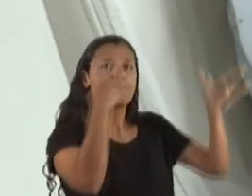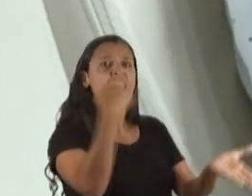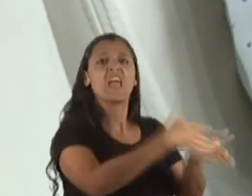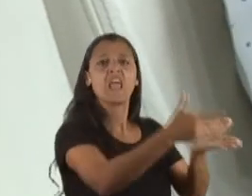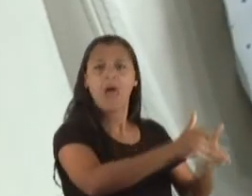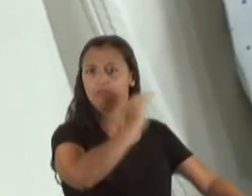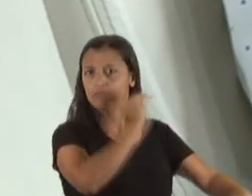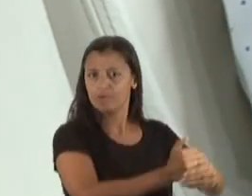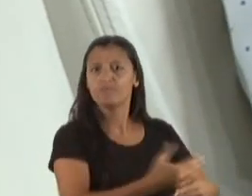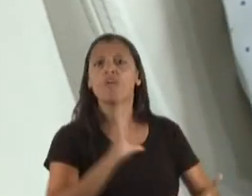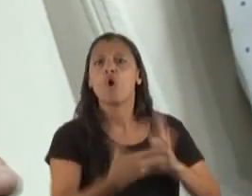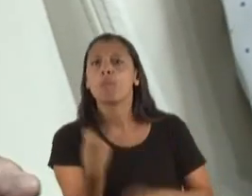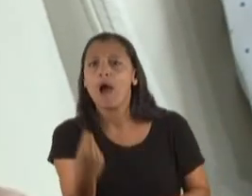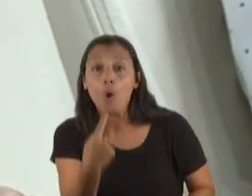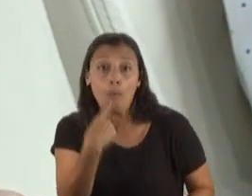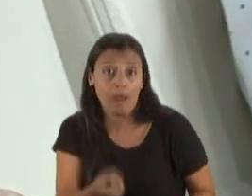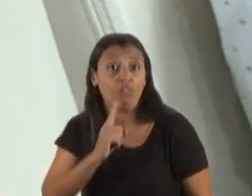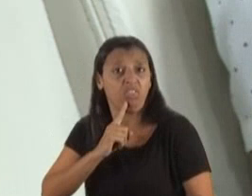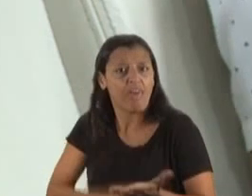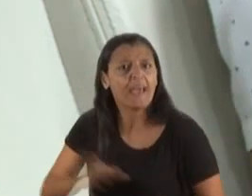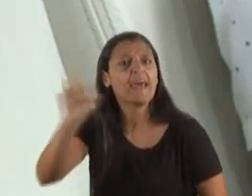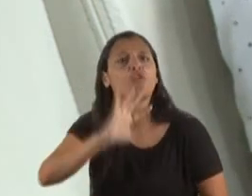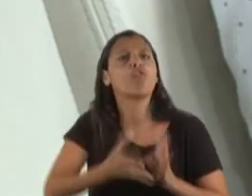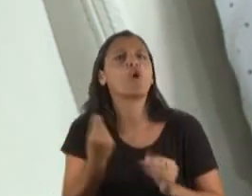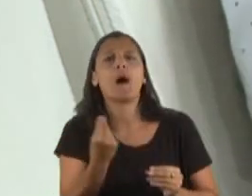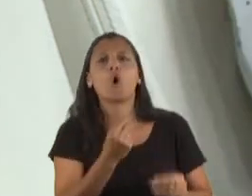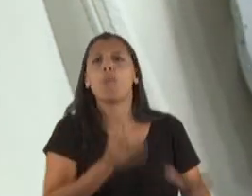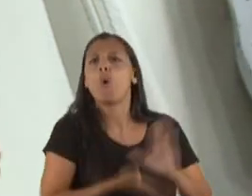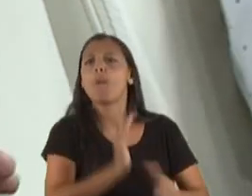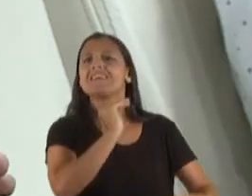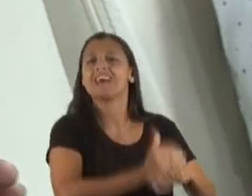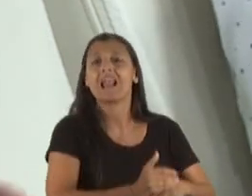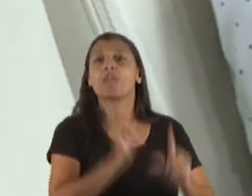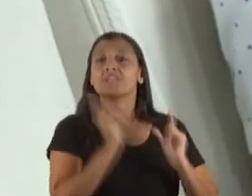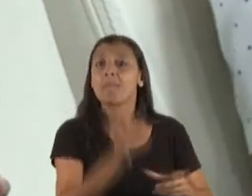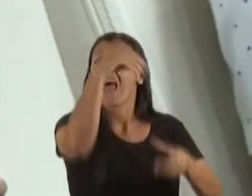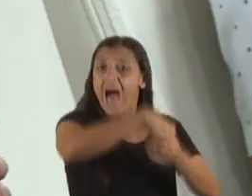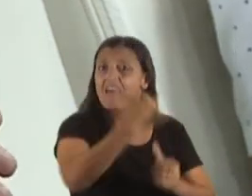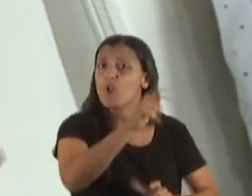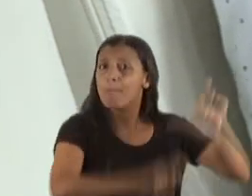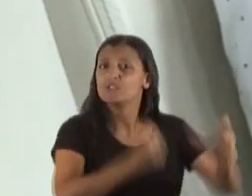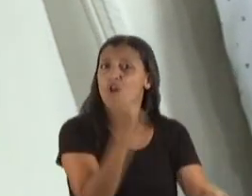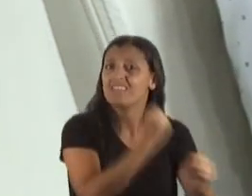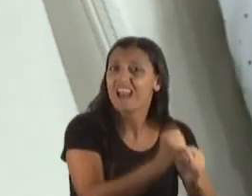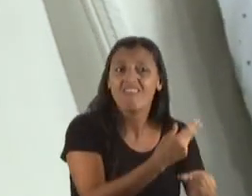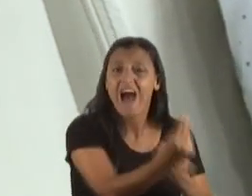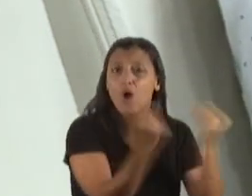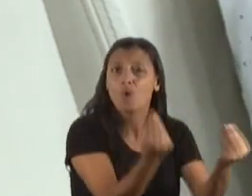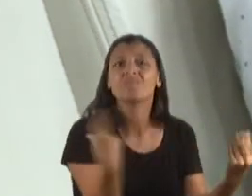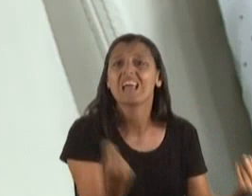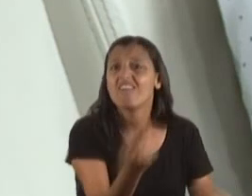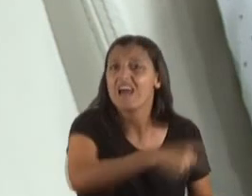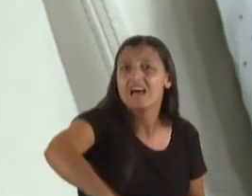se va a hacer esto, si se va a hacer a través de un decreto, por ejemplo, qué va a pasar con sus trabajadores y trabajadoras, y también se alinea